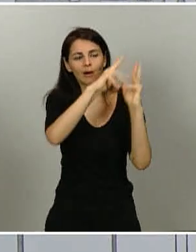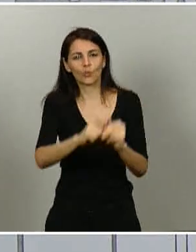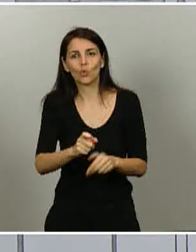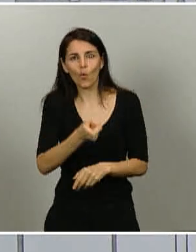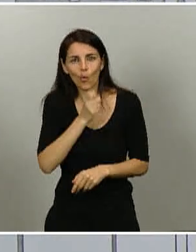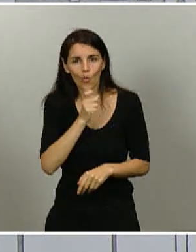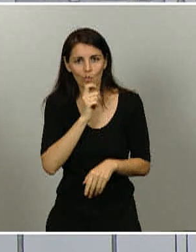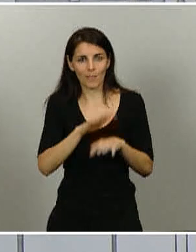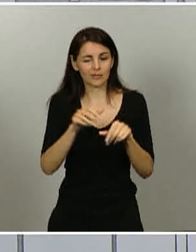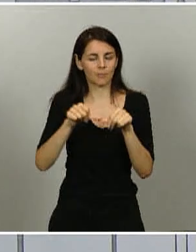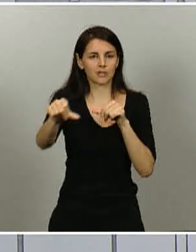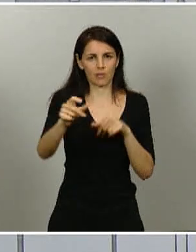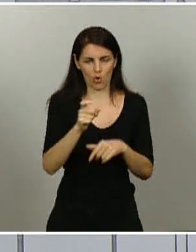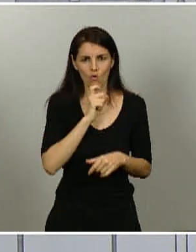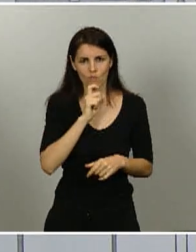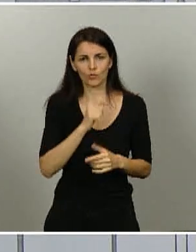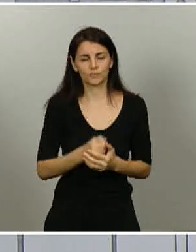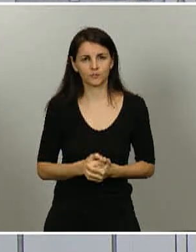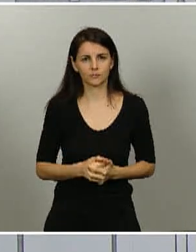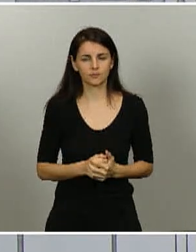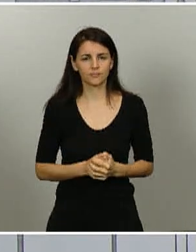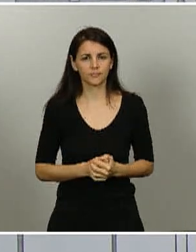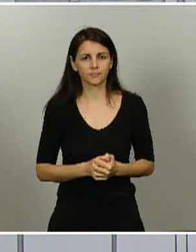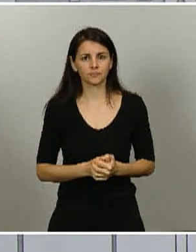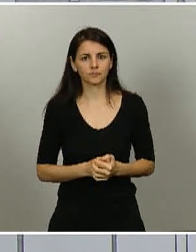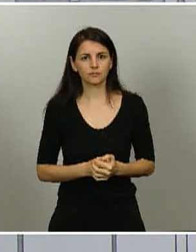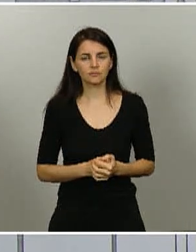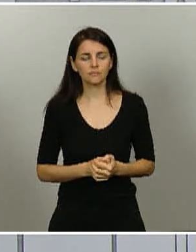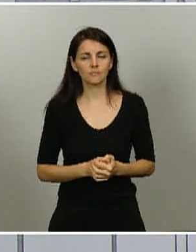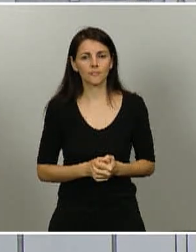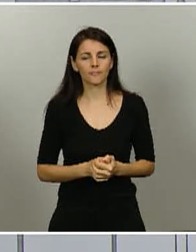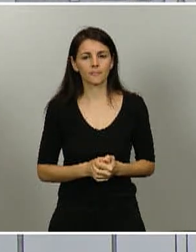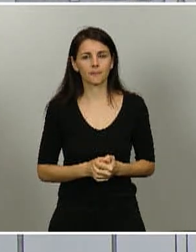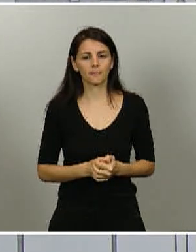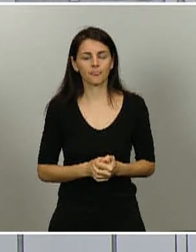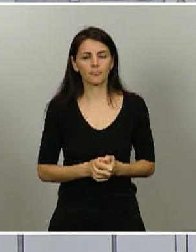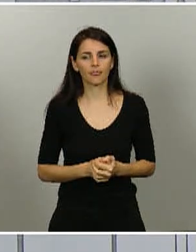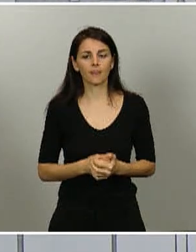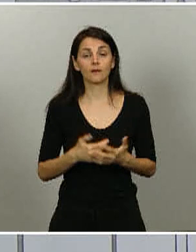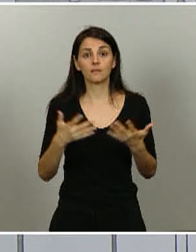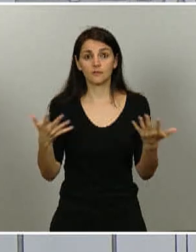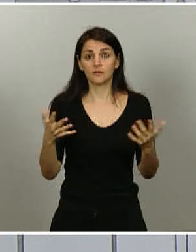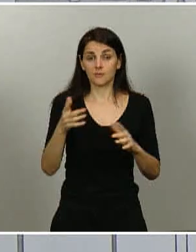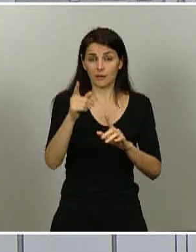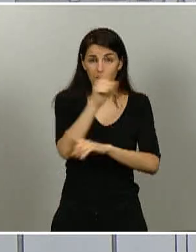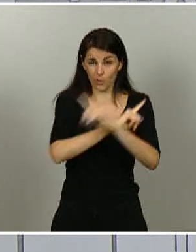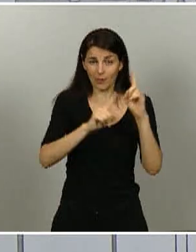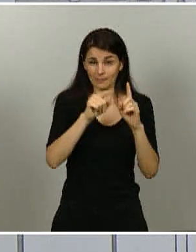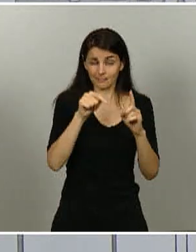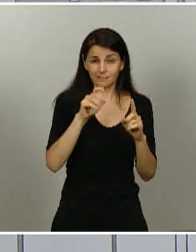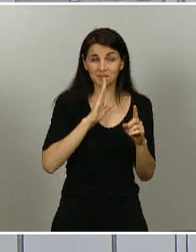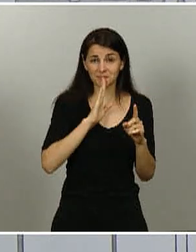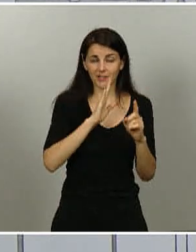estos datos de fallecidos. En todo caso, este problema afecta fundamentalmente a los datos relacionados